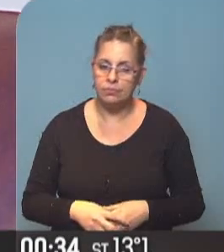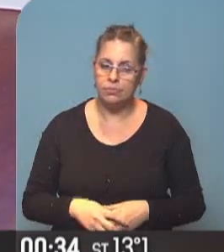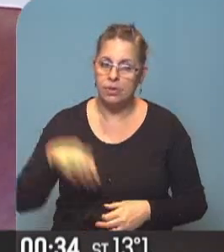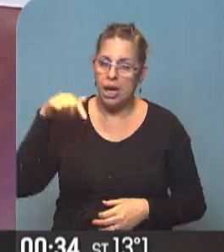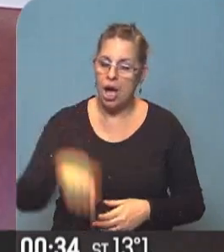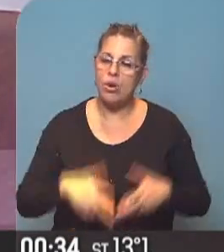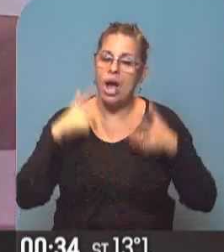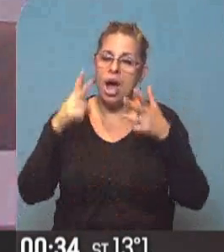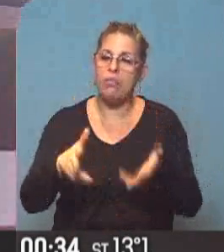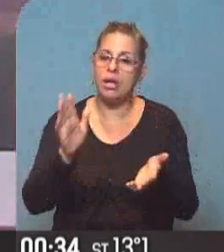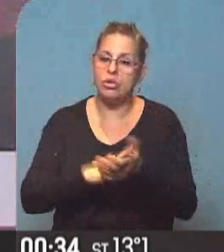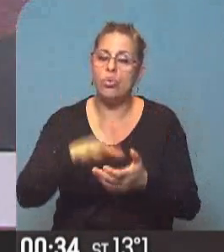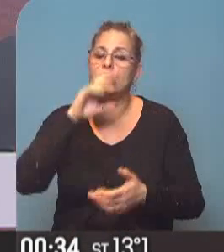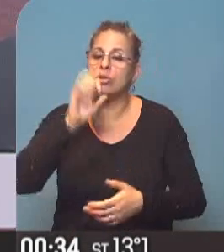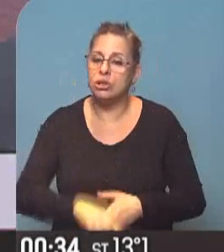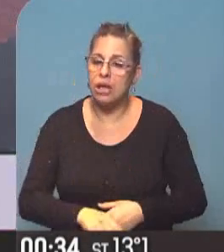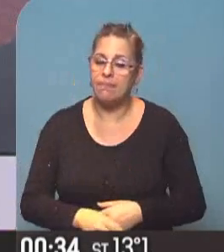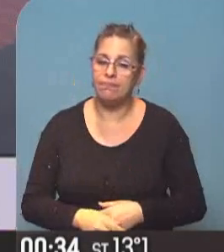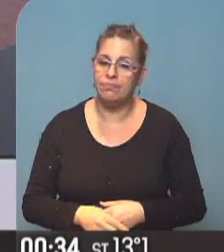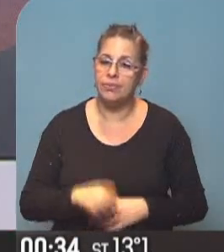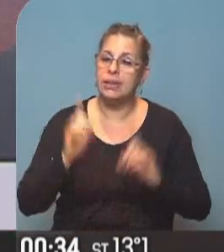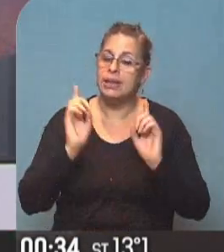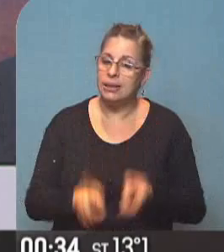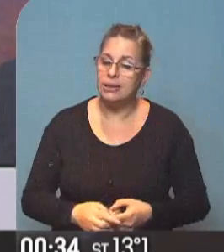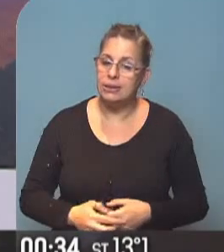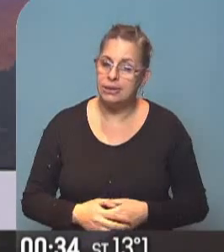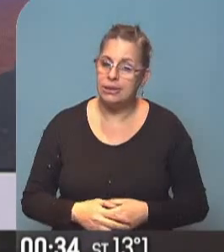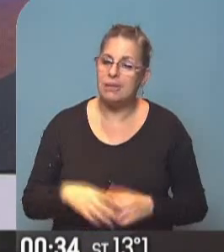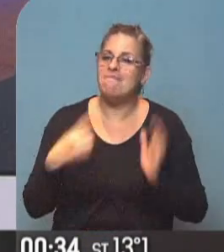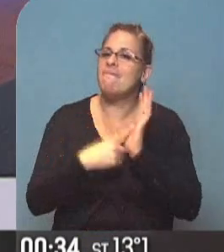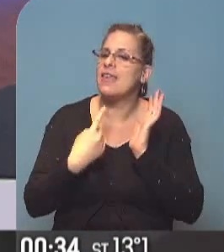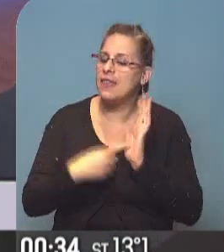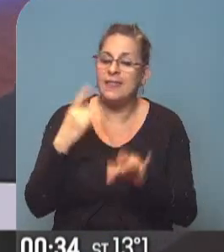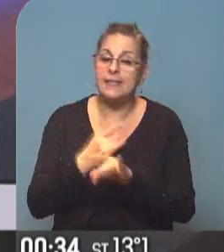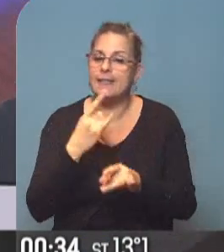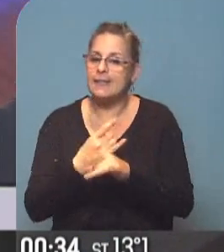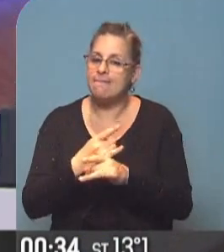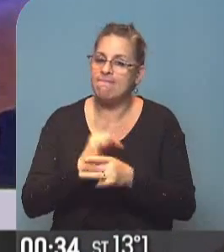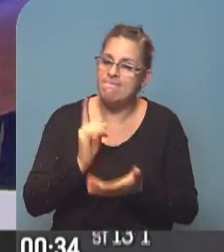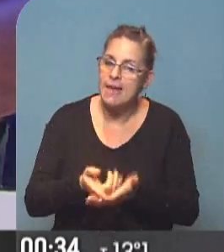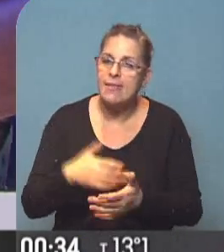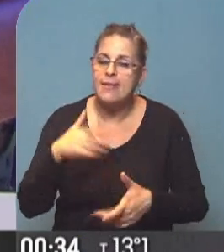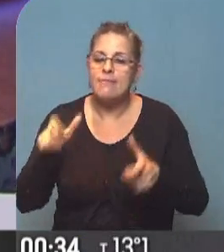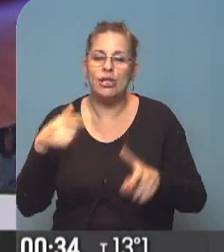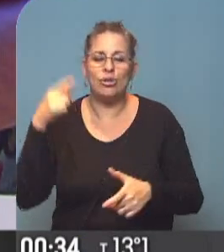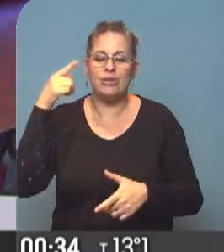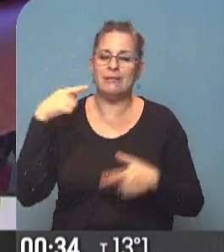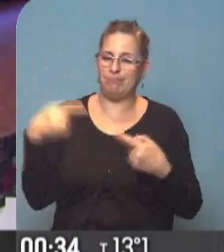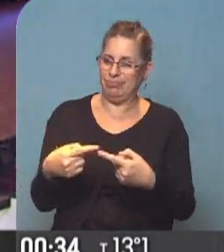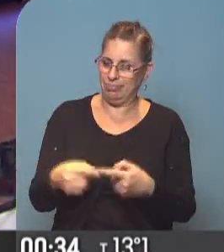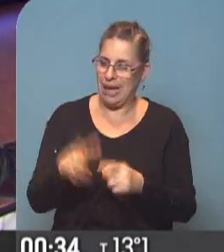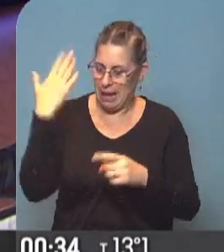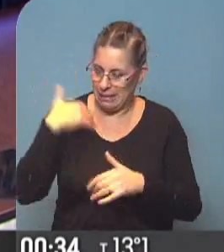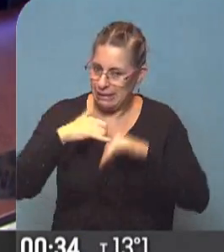Bueno, vamos a hablar de Donald Trump y de su mano férrea para con las medidas que siempre toma y que son polémicas, al menos las que prometió en campaña. Y la